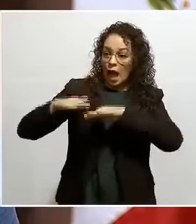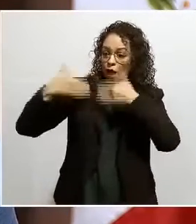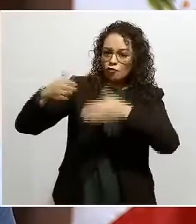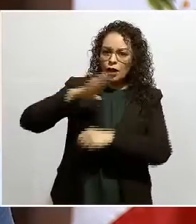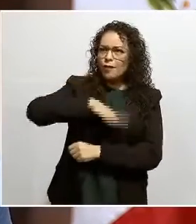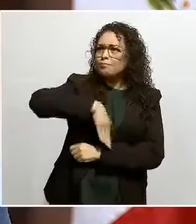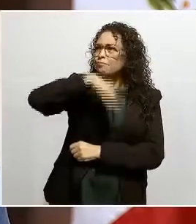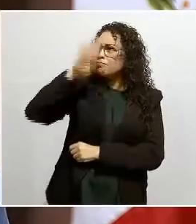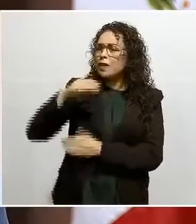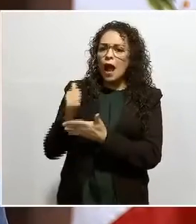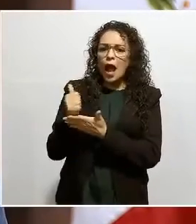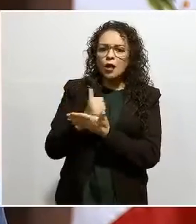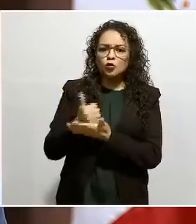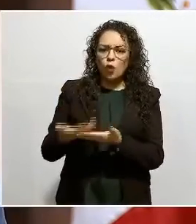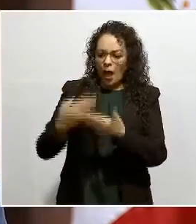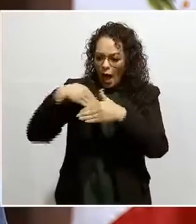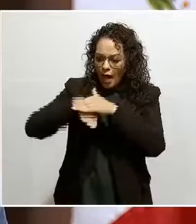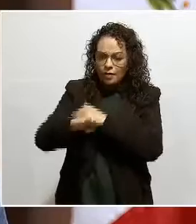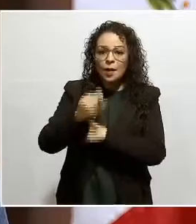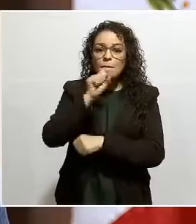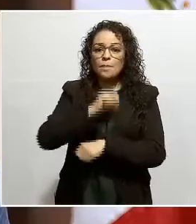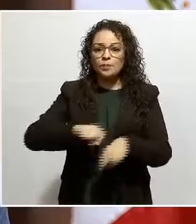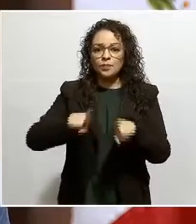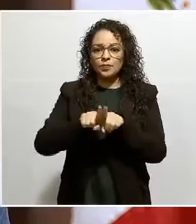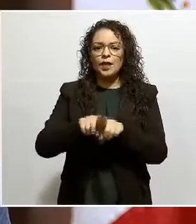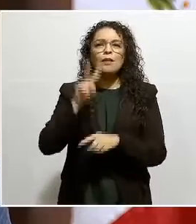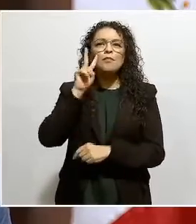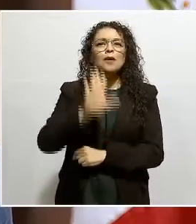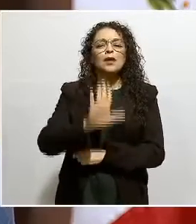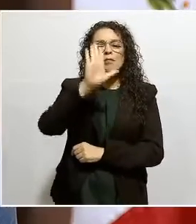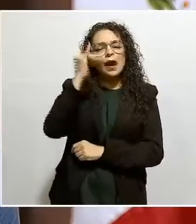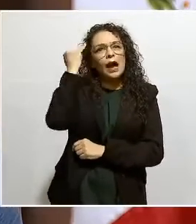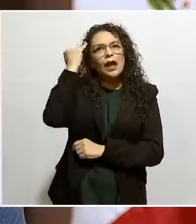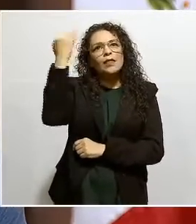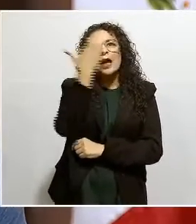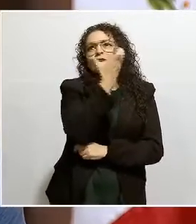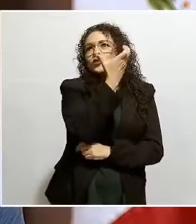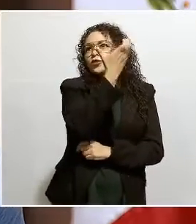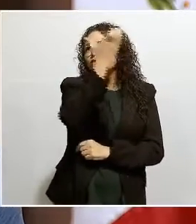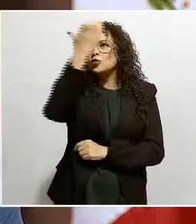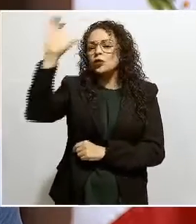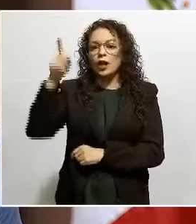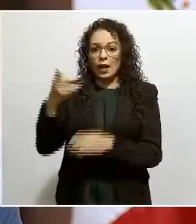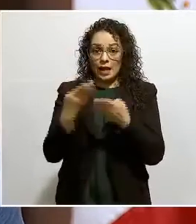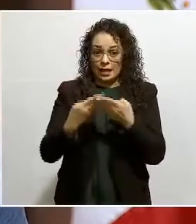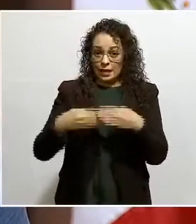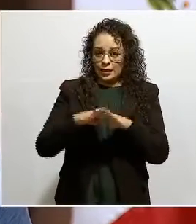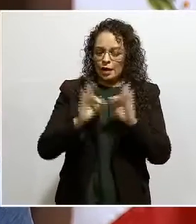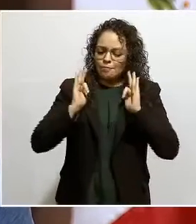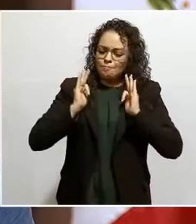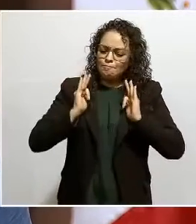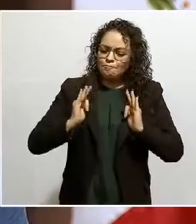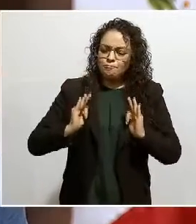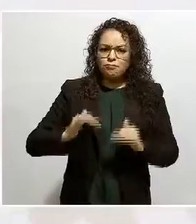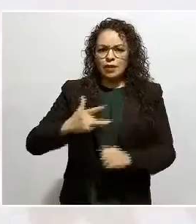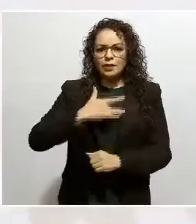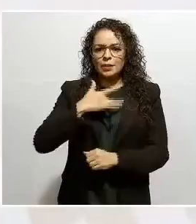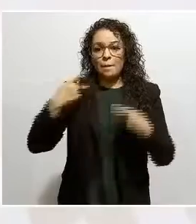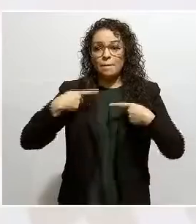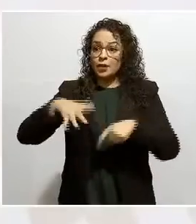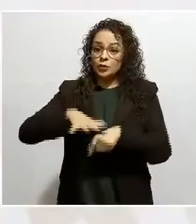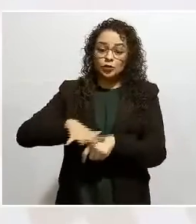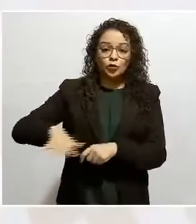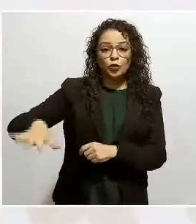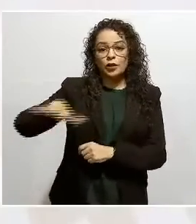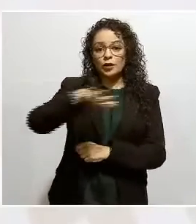dentro, parece alojar un poco de cielo. Es la casa típica de la tranquilidad pueblerina, donde la buena